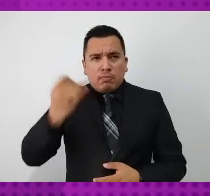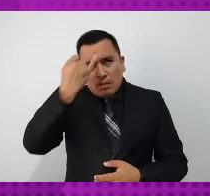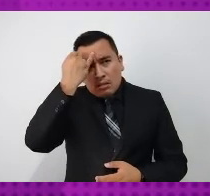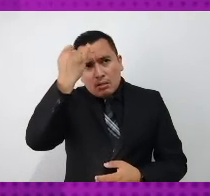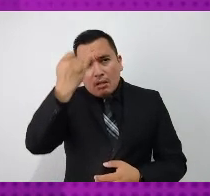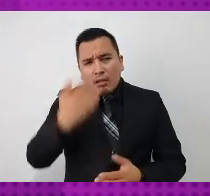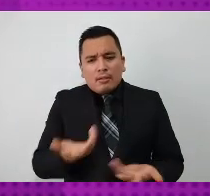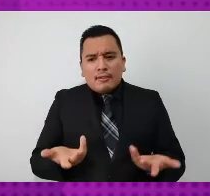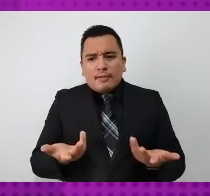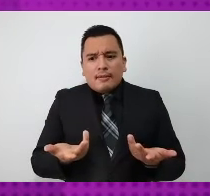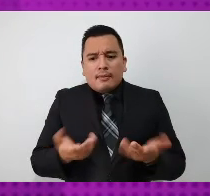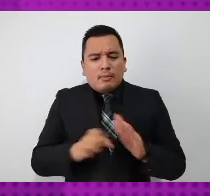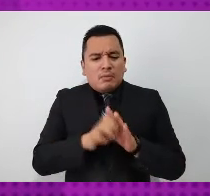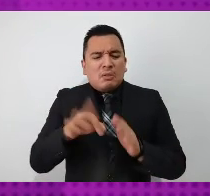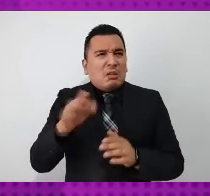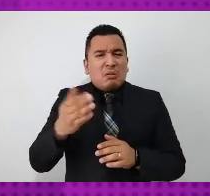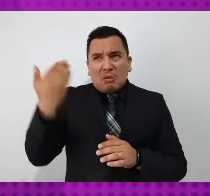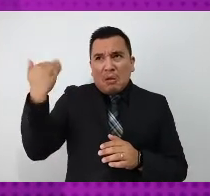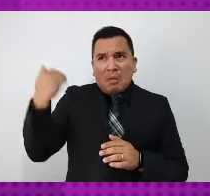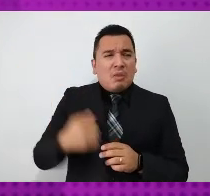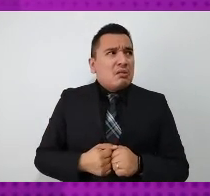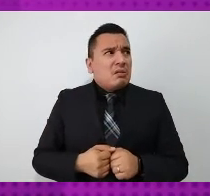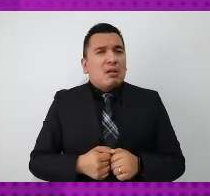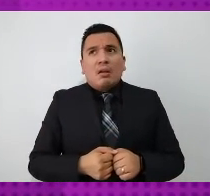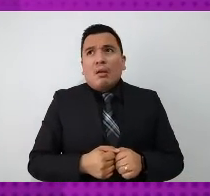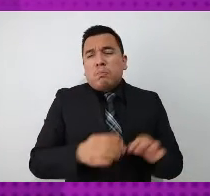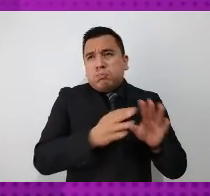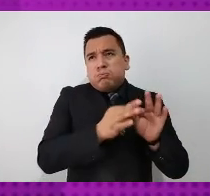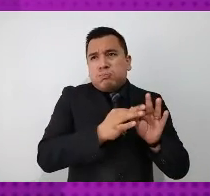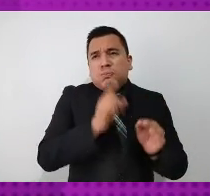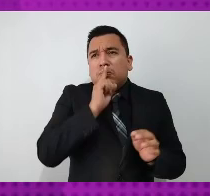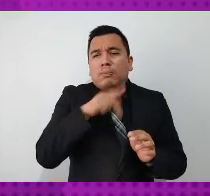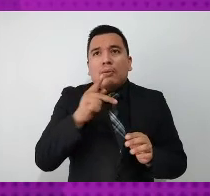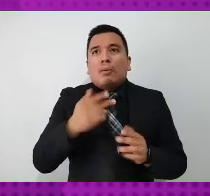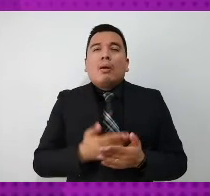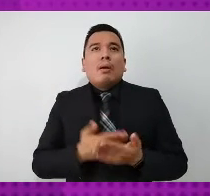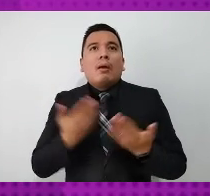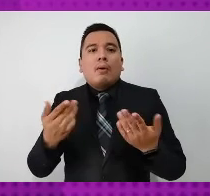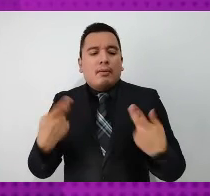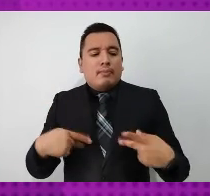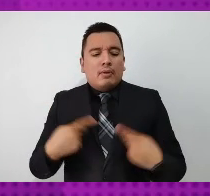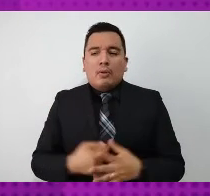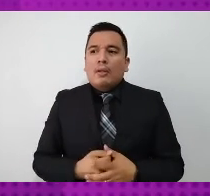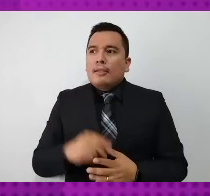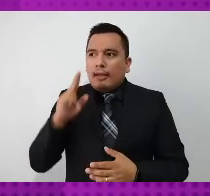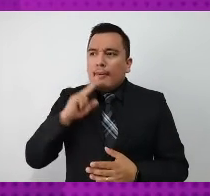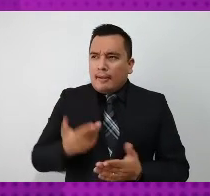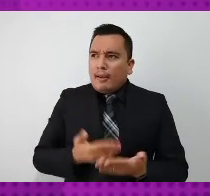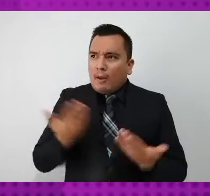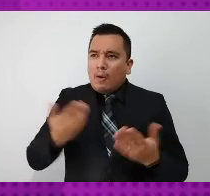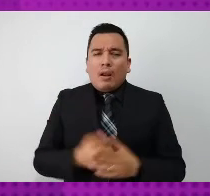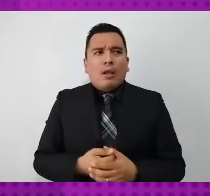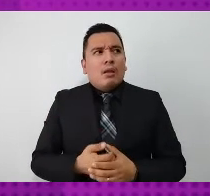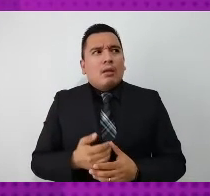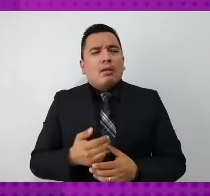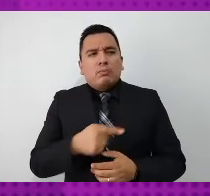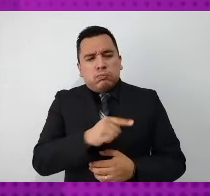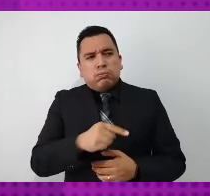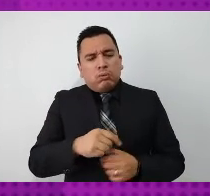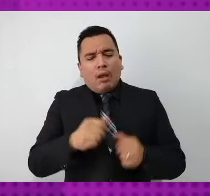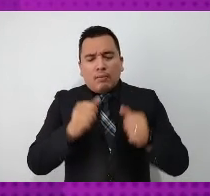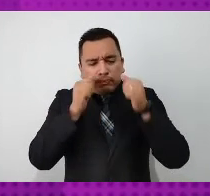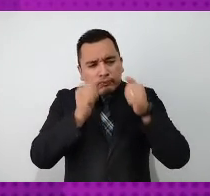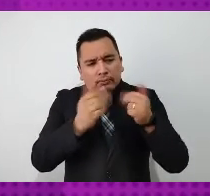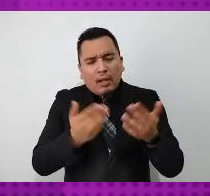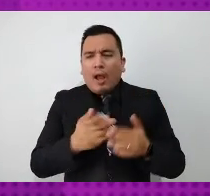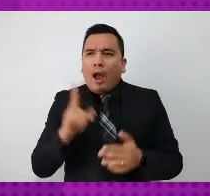foros pasados no surgieron pero se les da su oportunidad de esas personas de decir bueno ya lo escuché yo quiero participar yo quiero dar mi punto